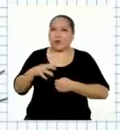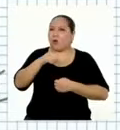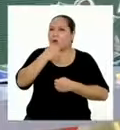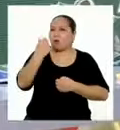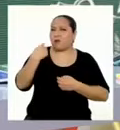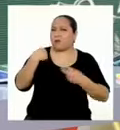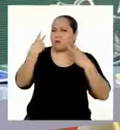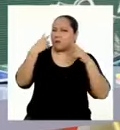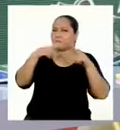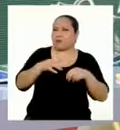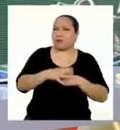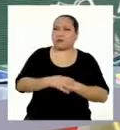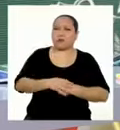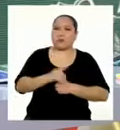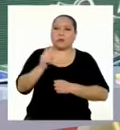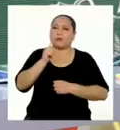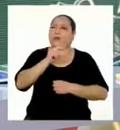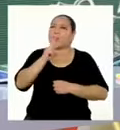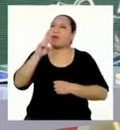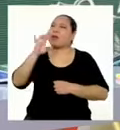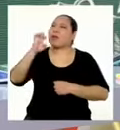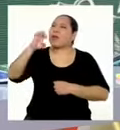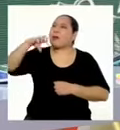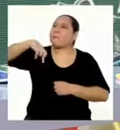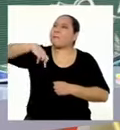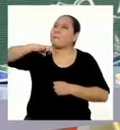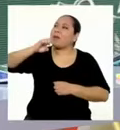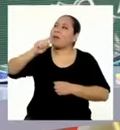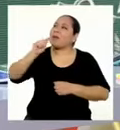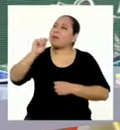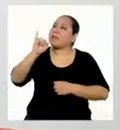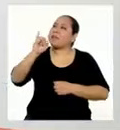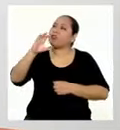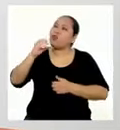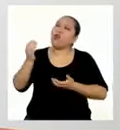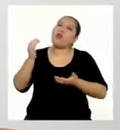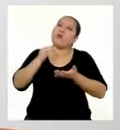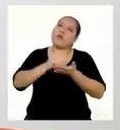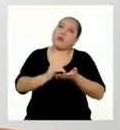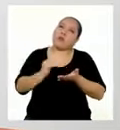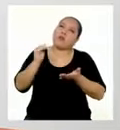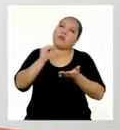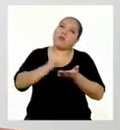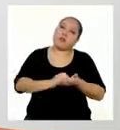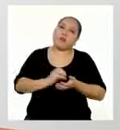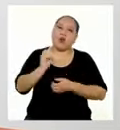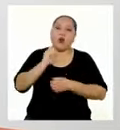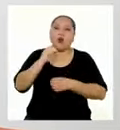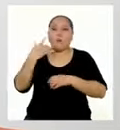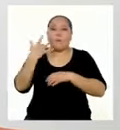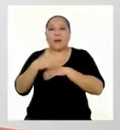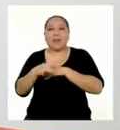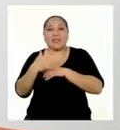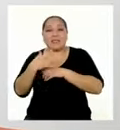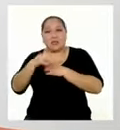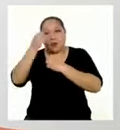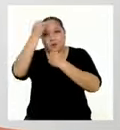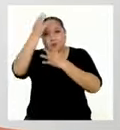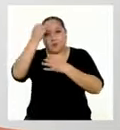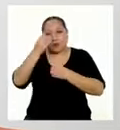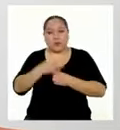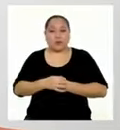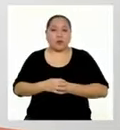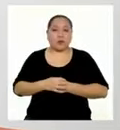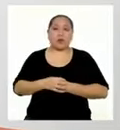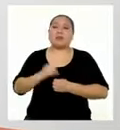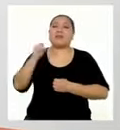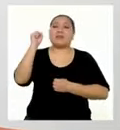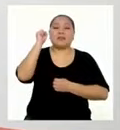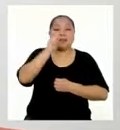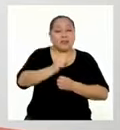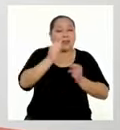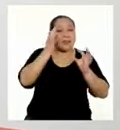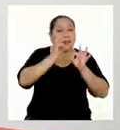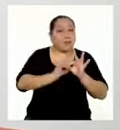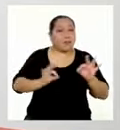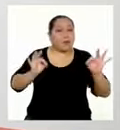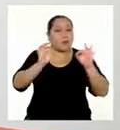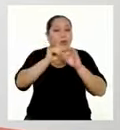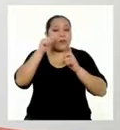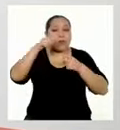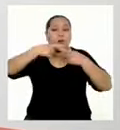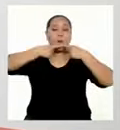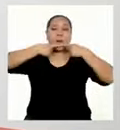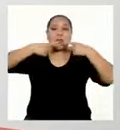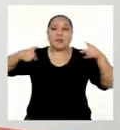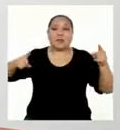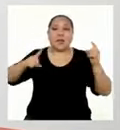podemos revisar? Que no haya repeticiones ni vacíos de información. Sí, es muy importante porque así el